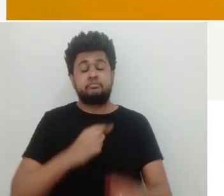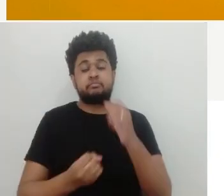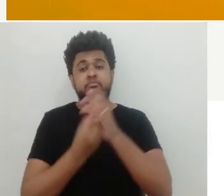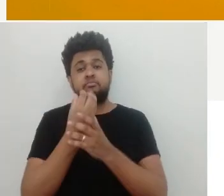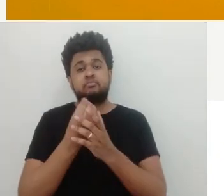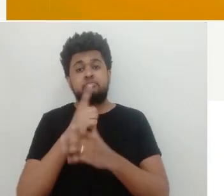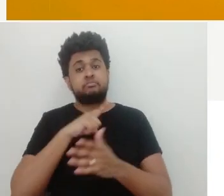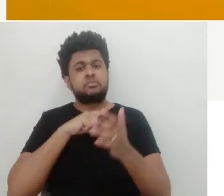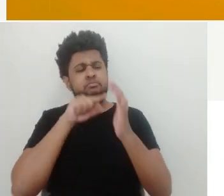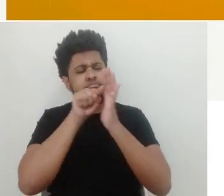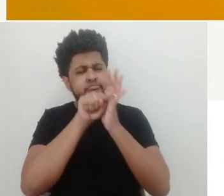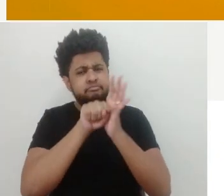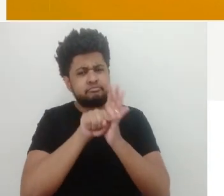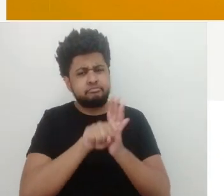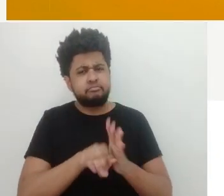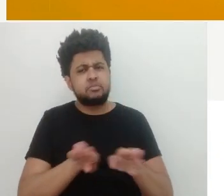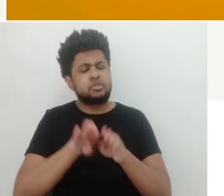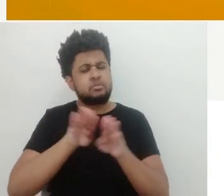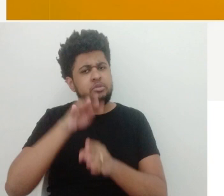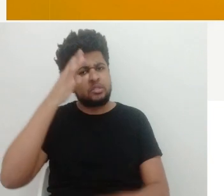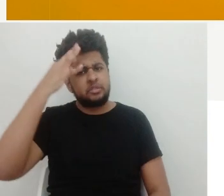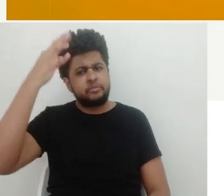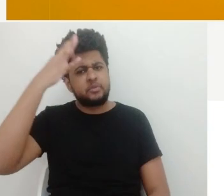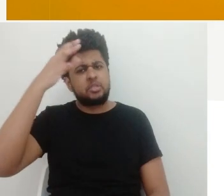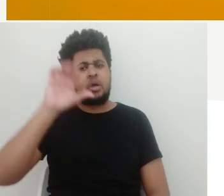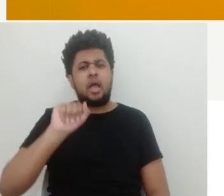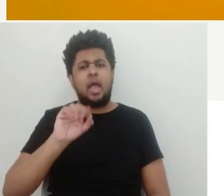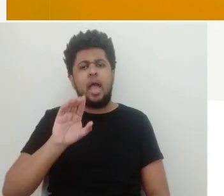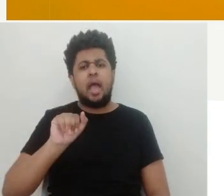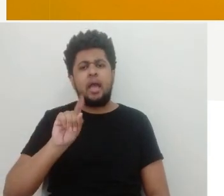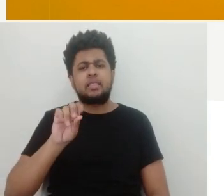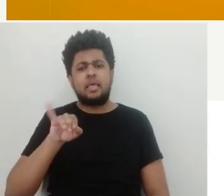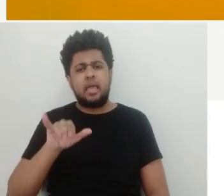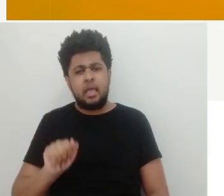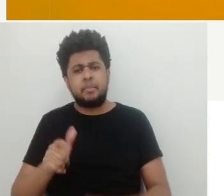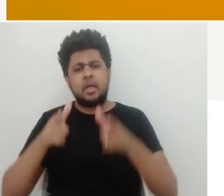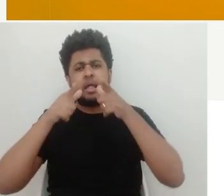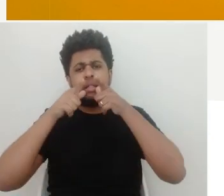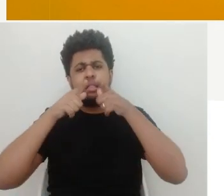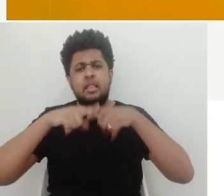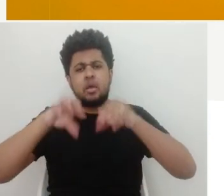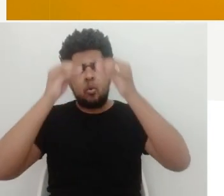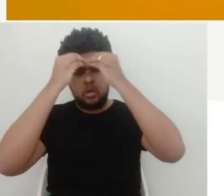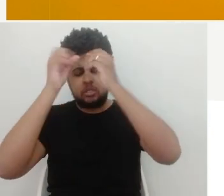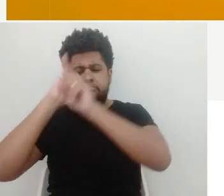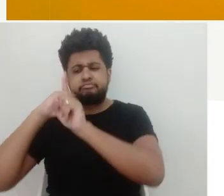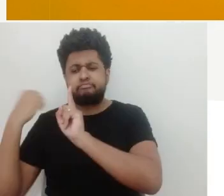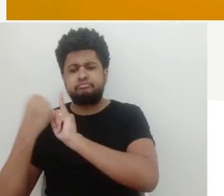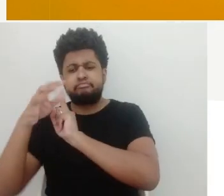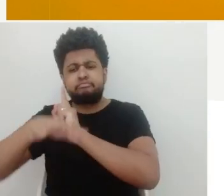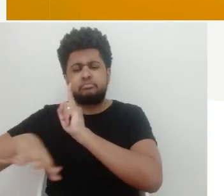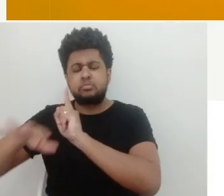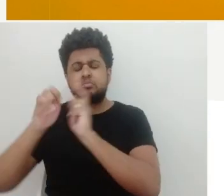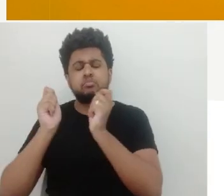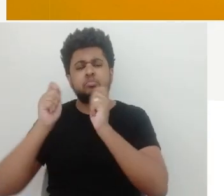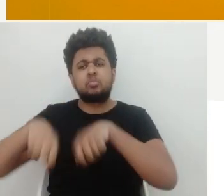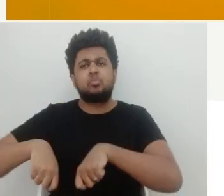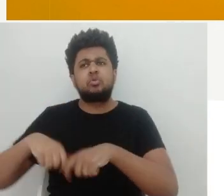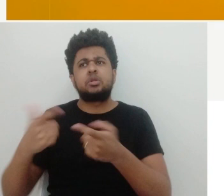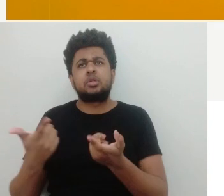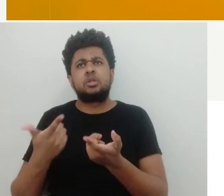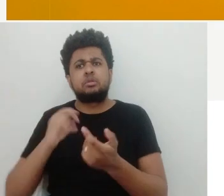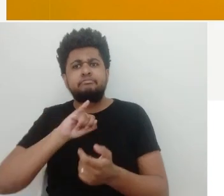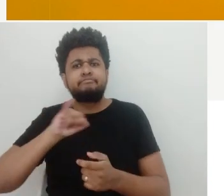un lenguaje que la sociedad pudiese aprovechar, ¿verdad? Esa devolución